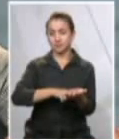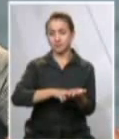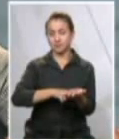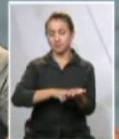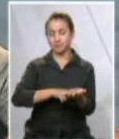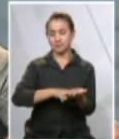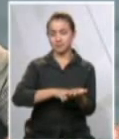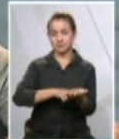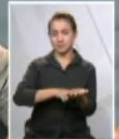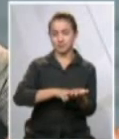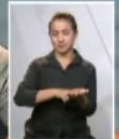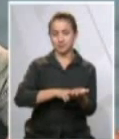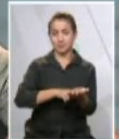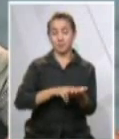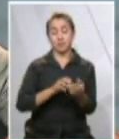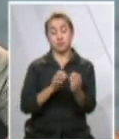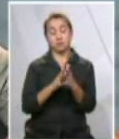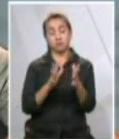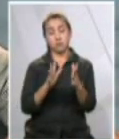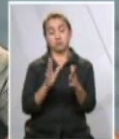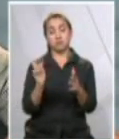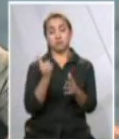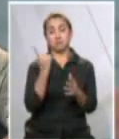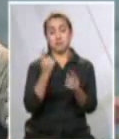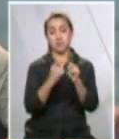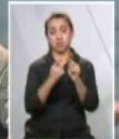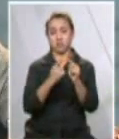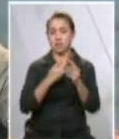Y muy particularmente creo que,